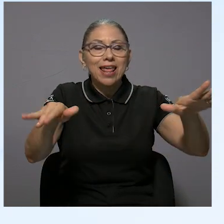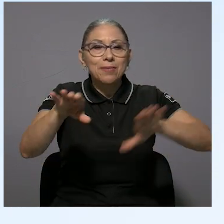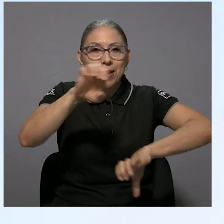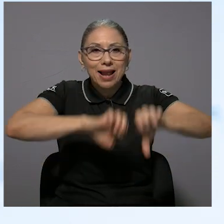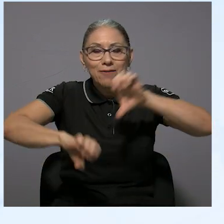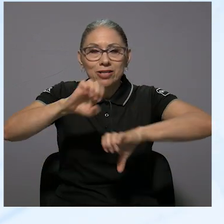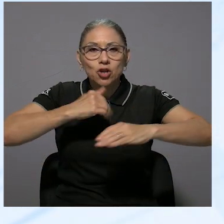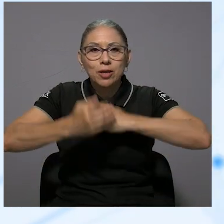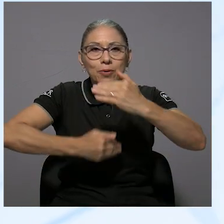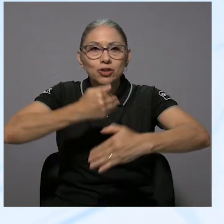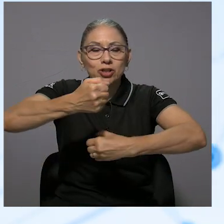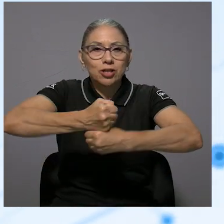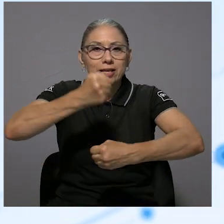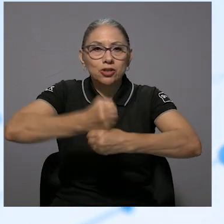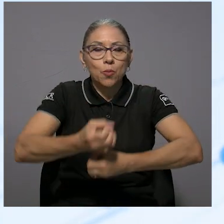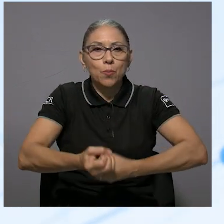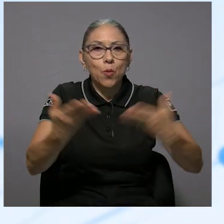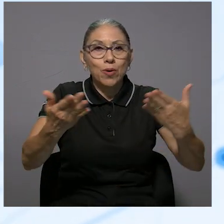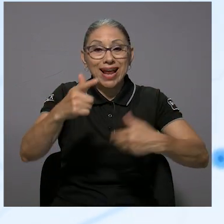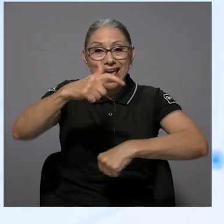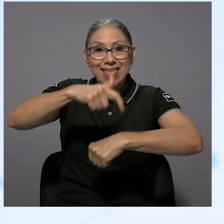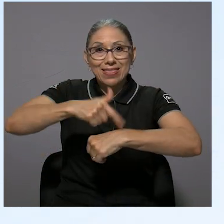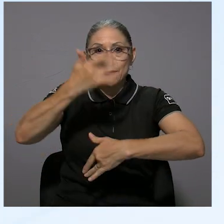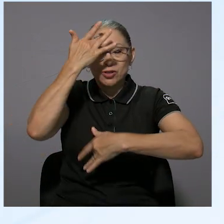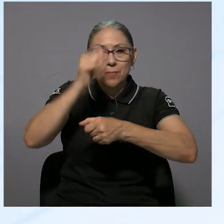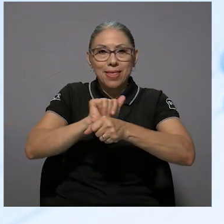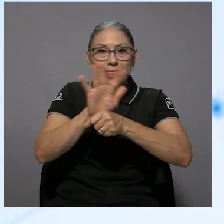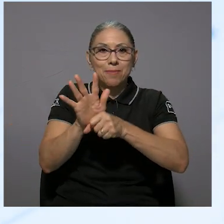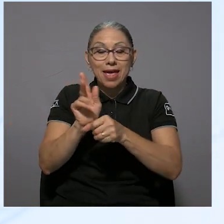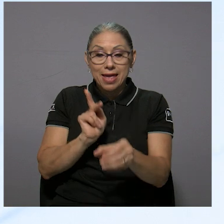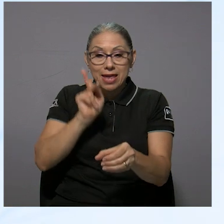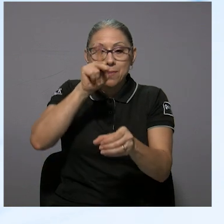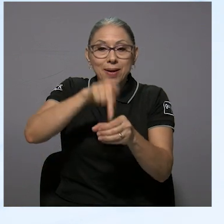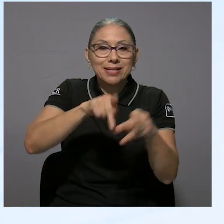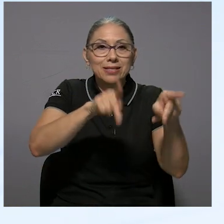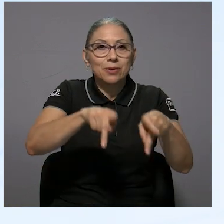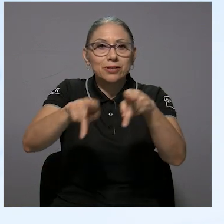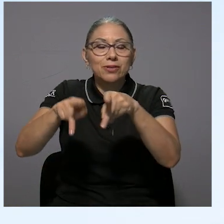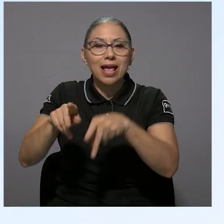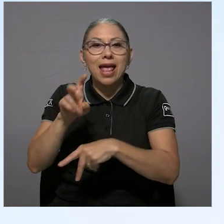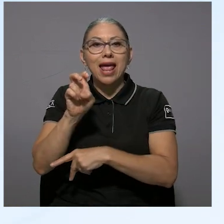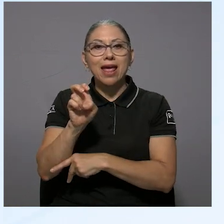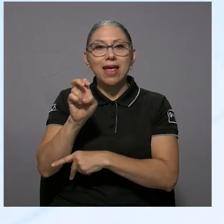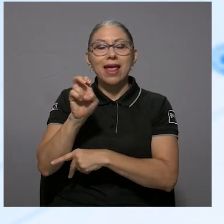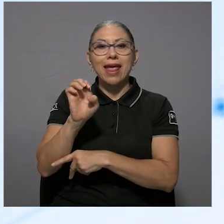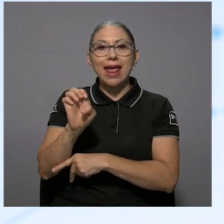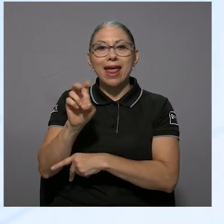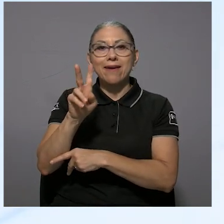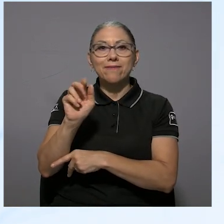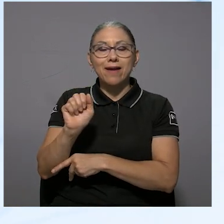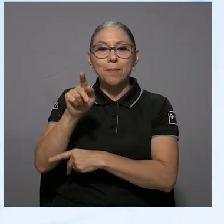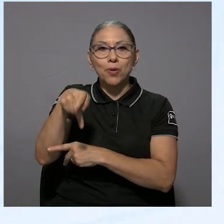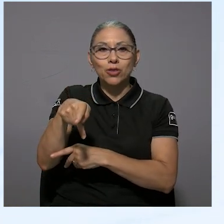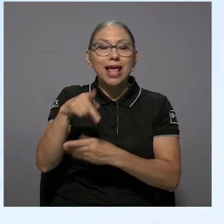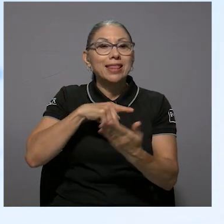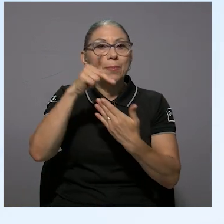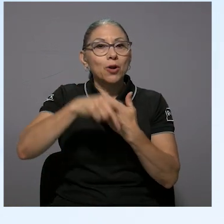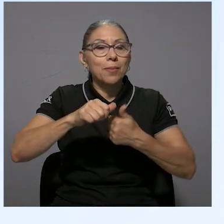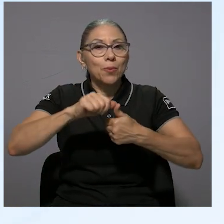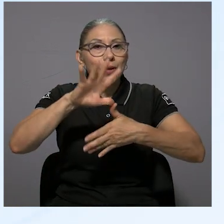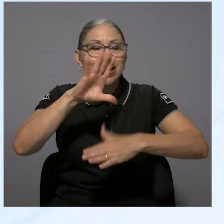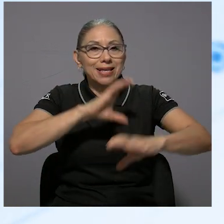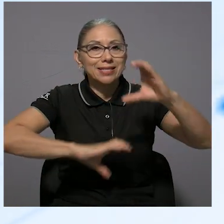Evaluación de Procesos de Gestión Pública en Pandemia y Participación Ciudadana, EVAPROP, del Programa Iberoamericano de